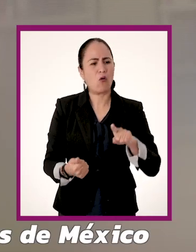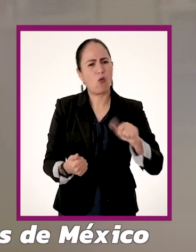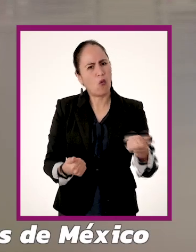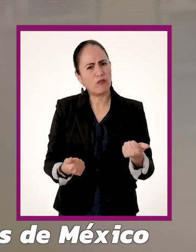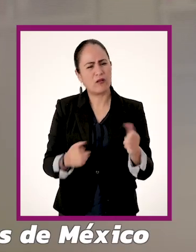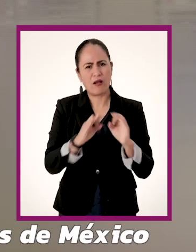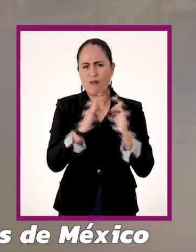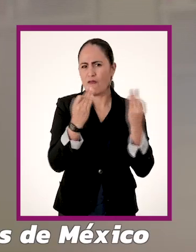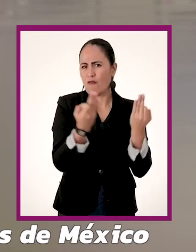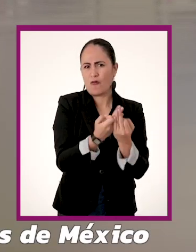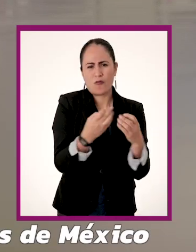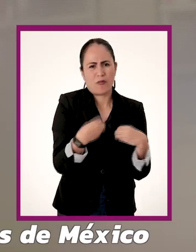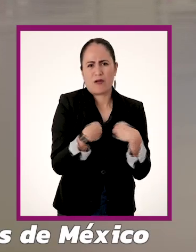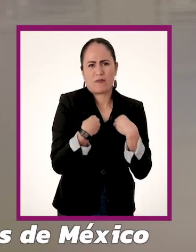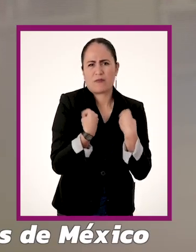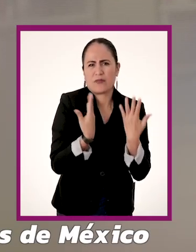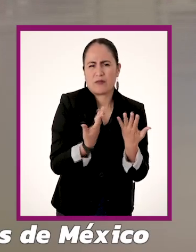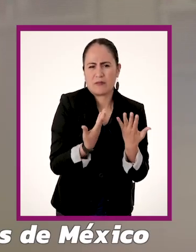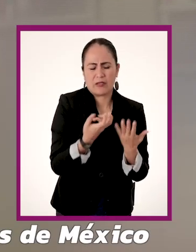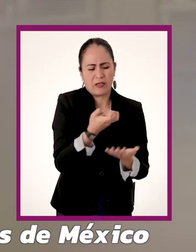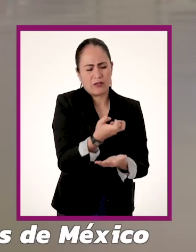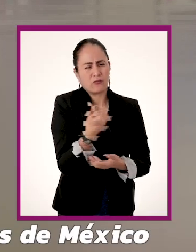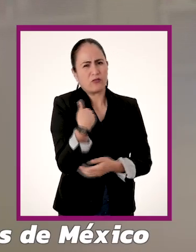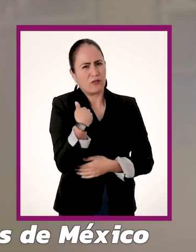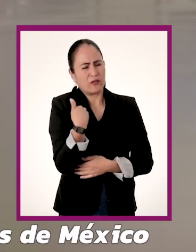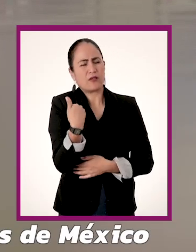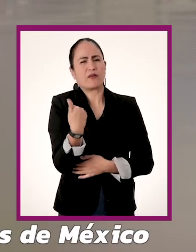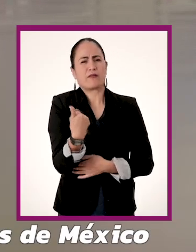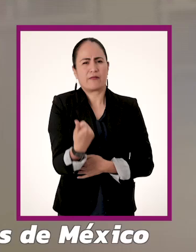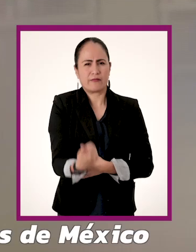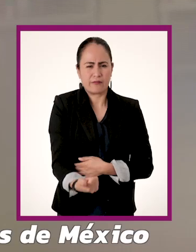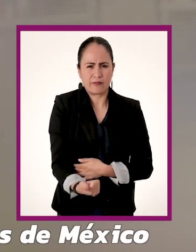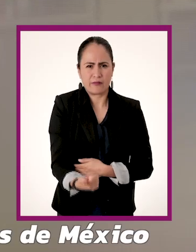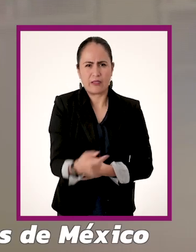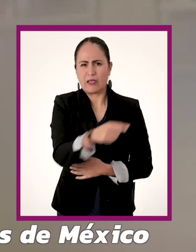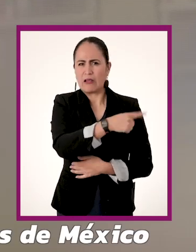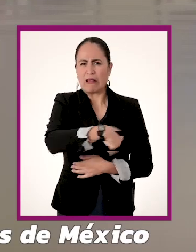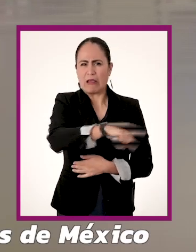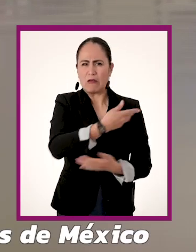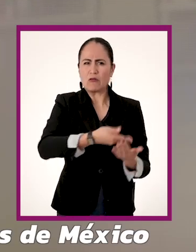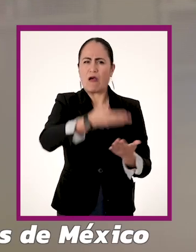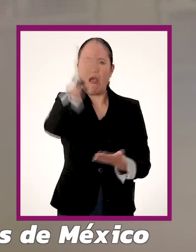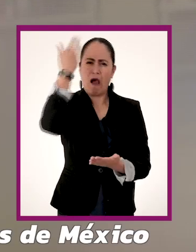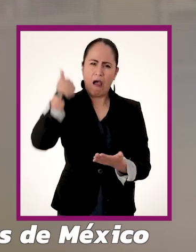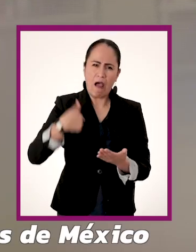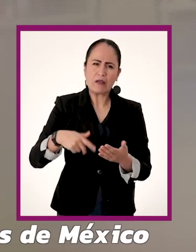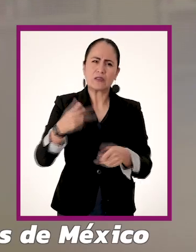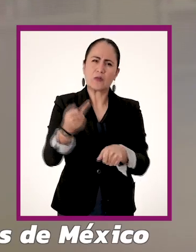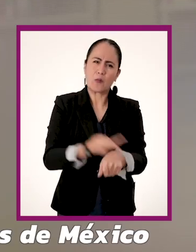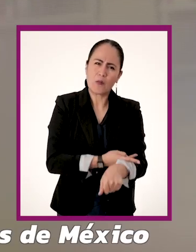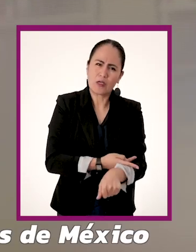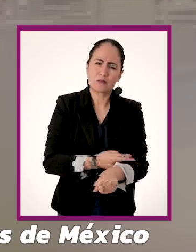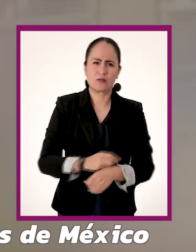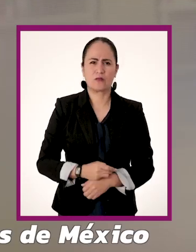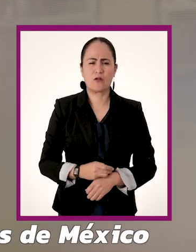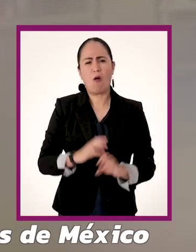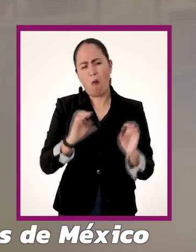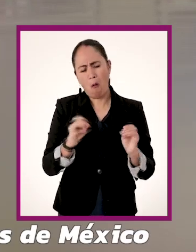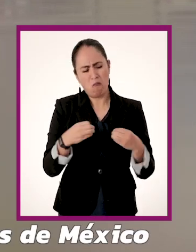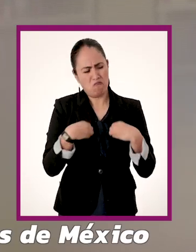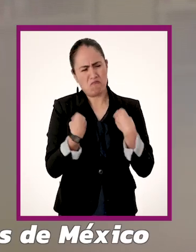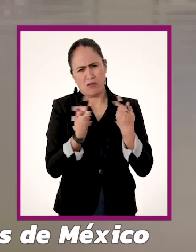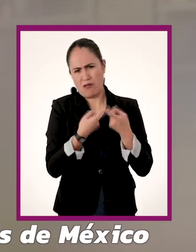occidental. Es decir, otra forma de vivir la vida y de entender y comprender lo que